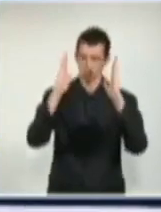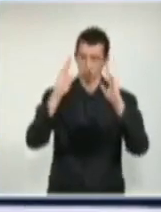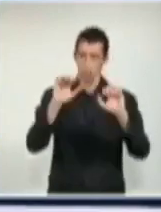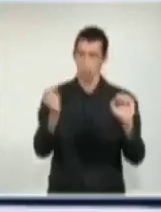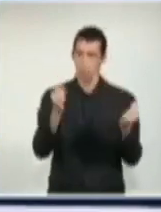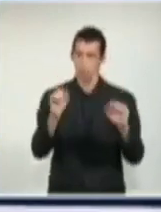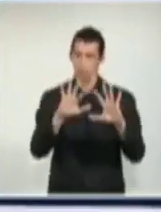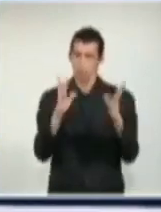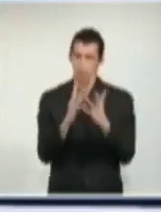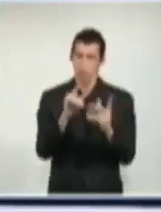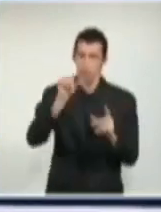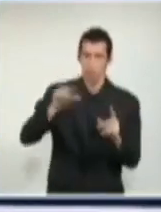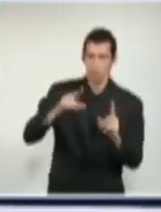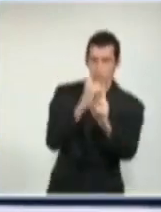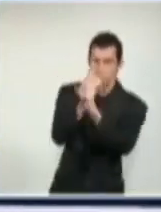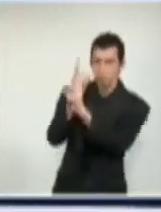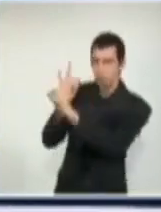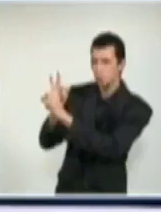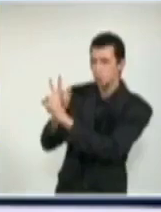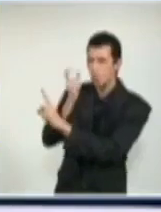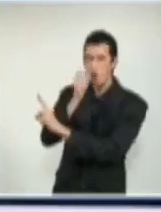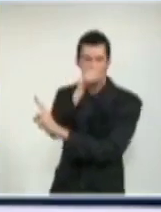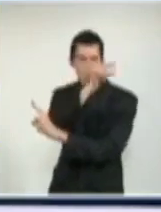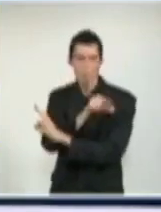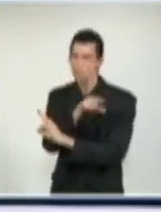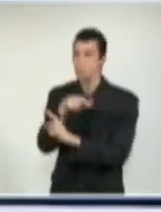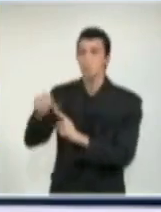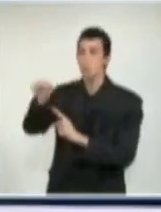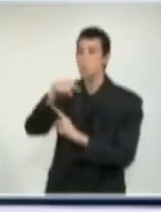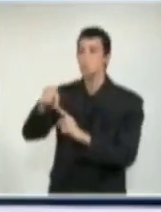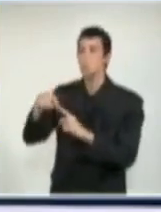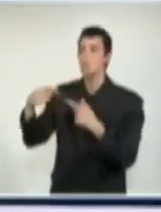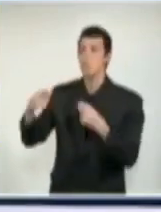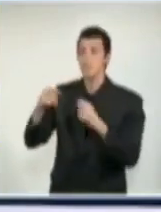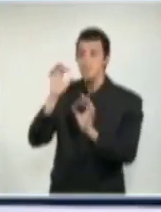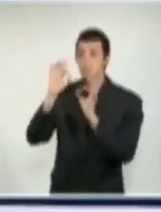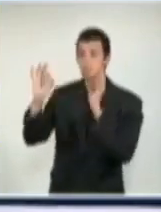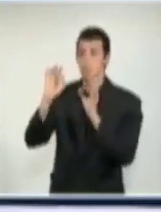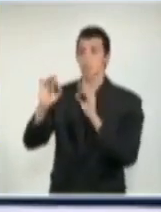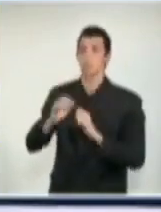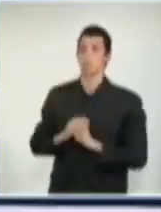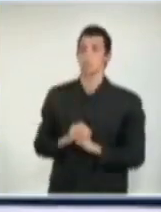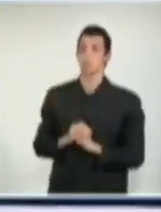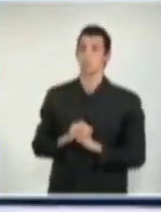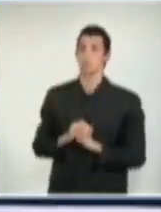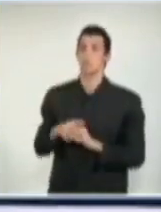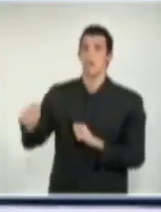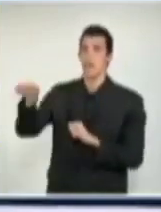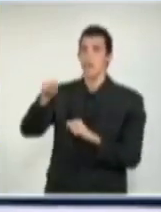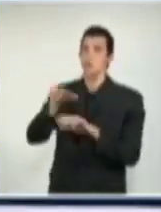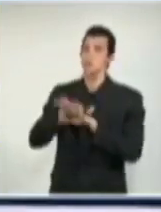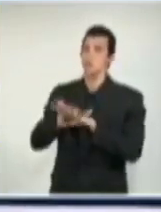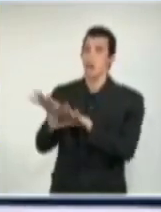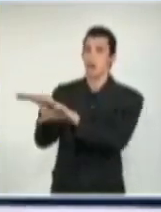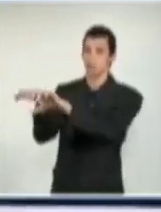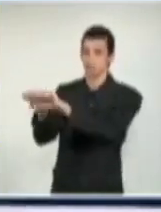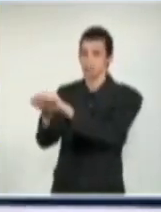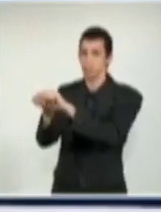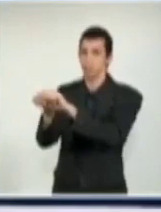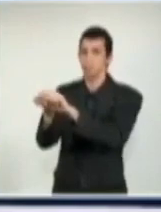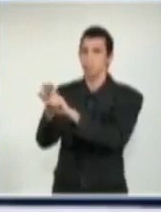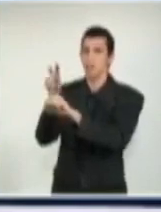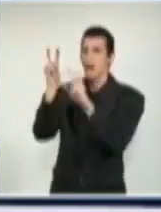identificadas como contactos los cuales se mantienen asintomáticos y bajo vigilancia la